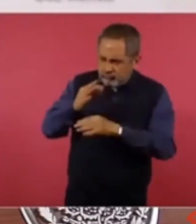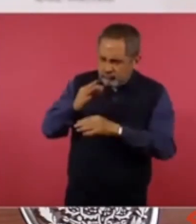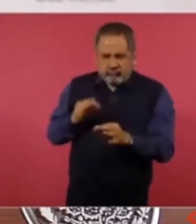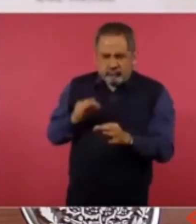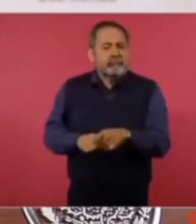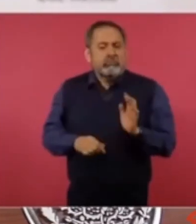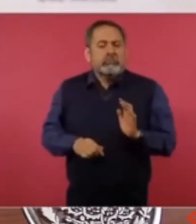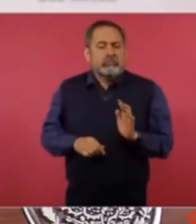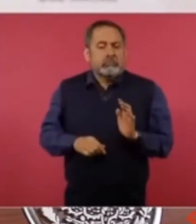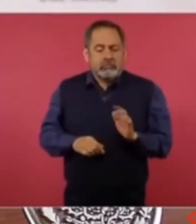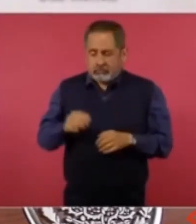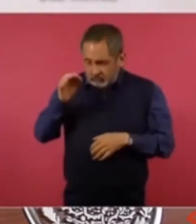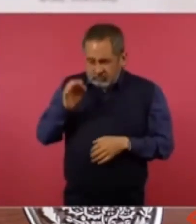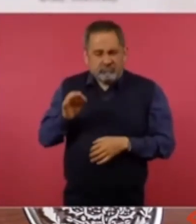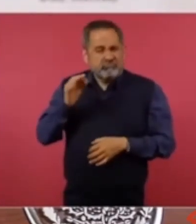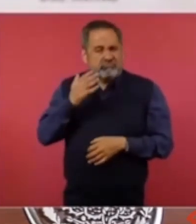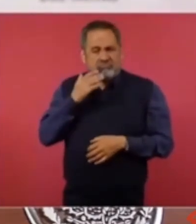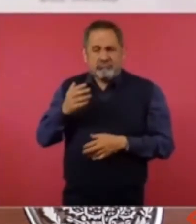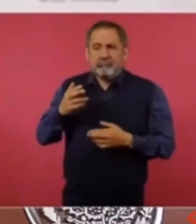verdaderos representantes